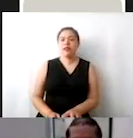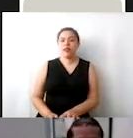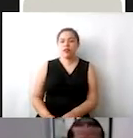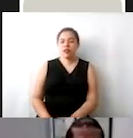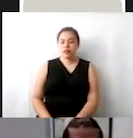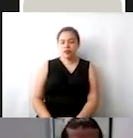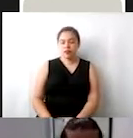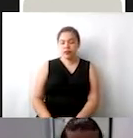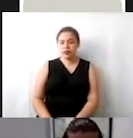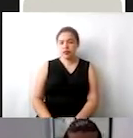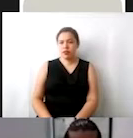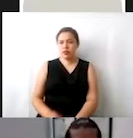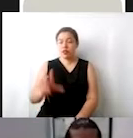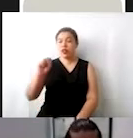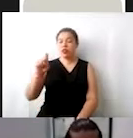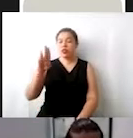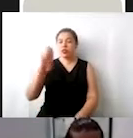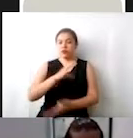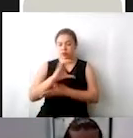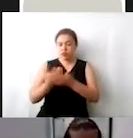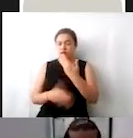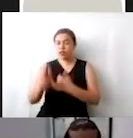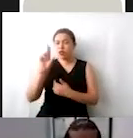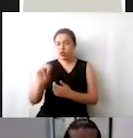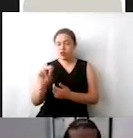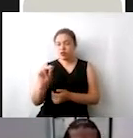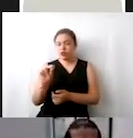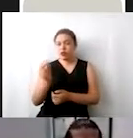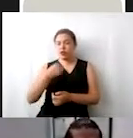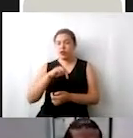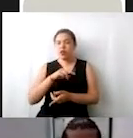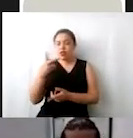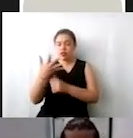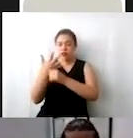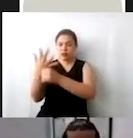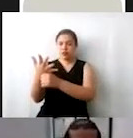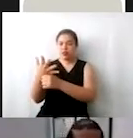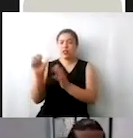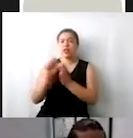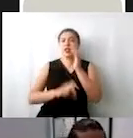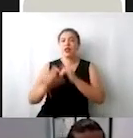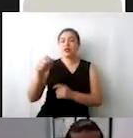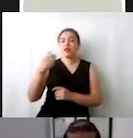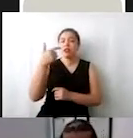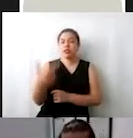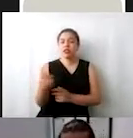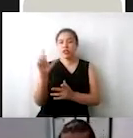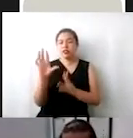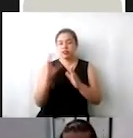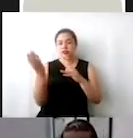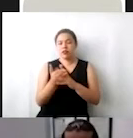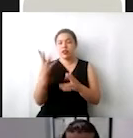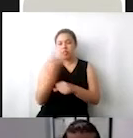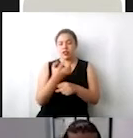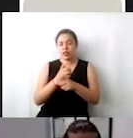no es subcontratación. Básicamente es lo que nos señala. Miren, dice en el artículo 27, fracción quinta, párrafo tercero de la